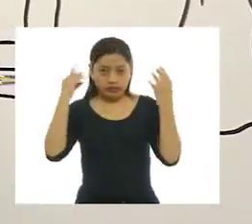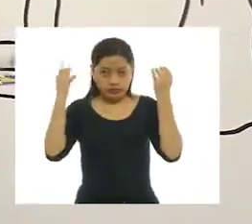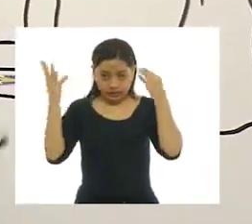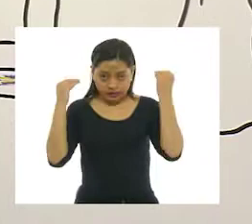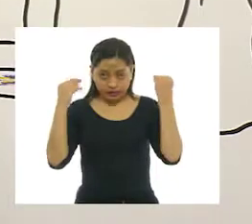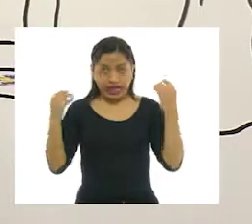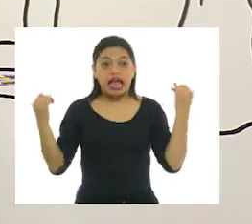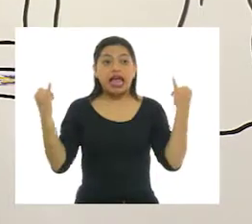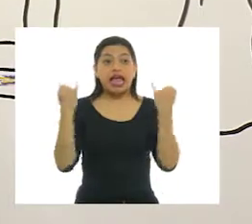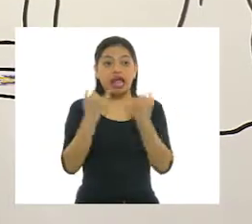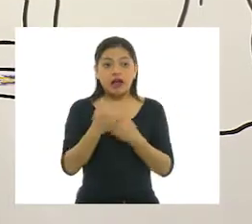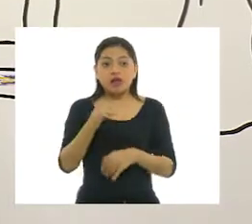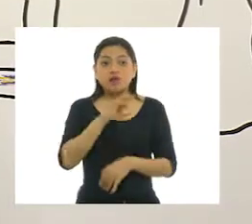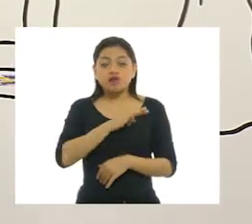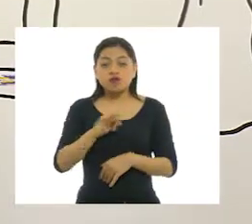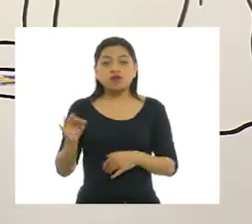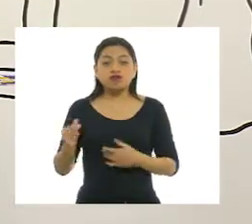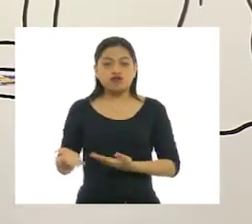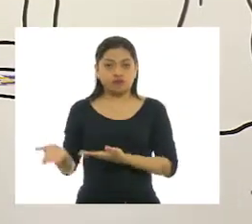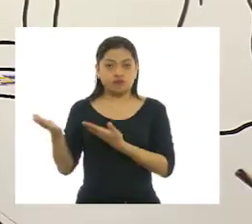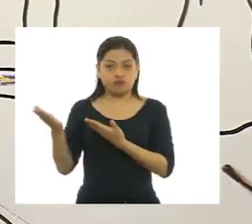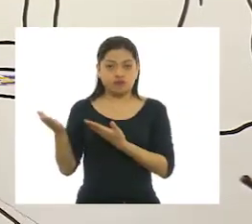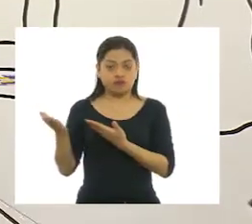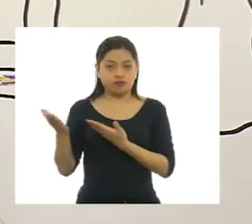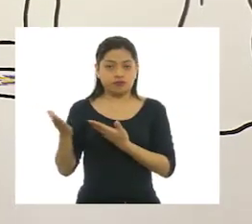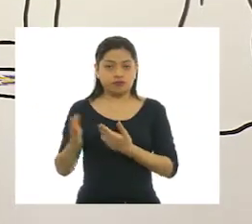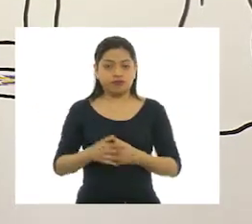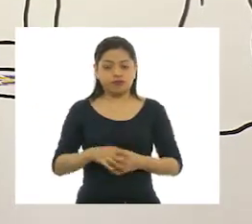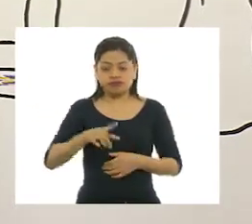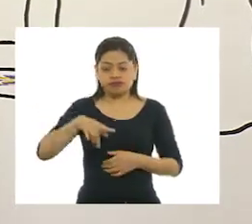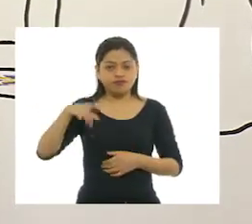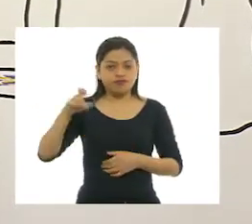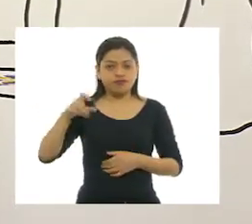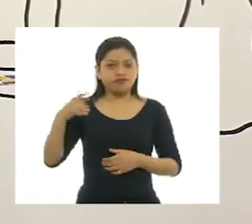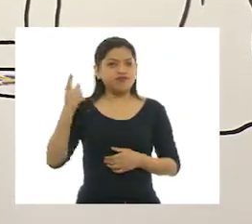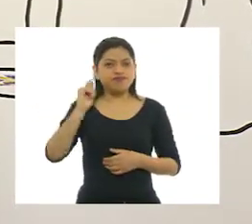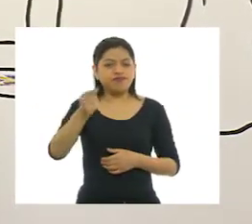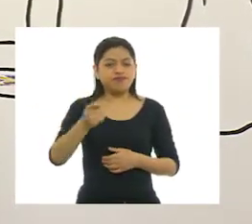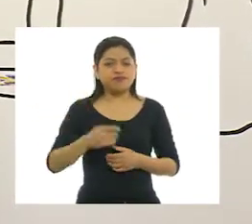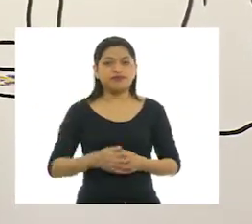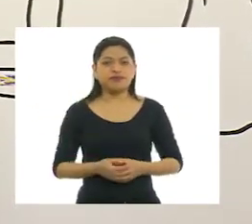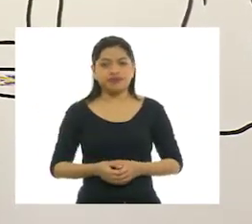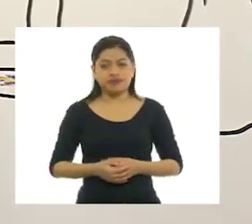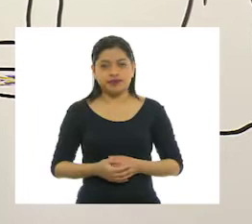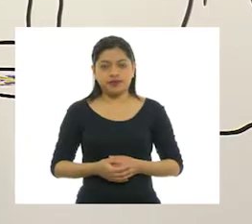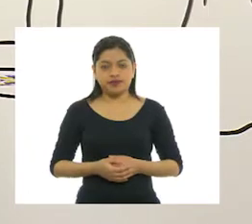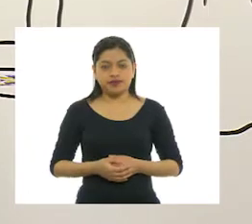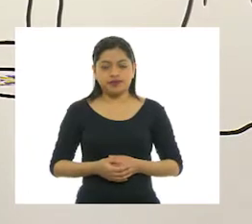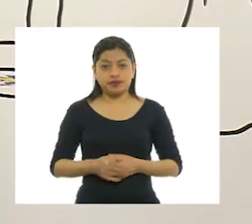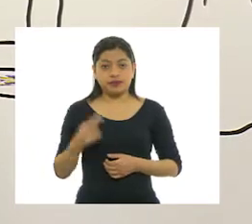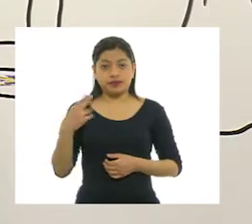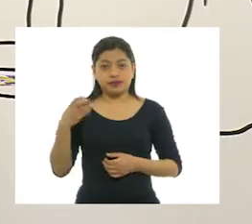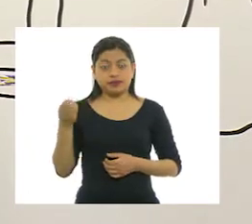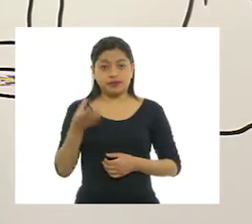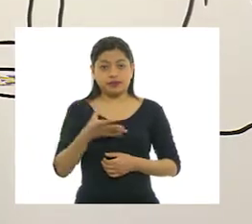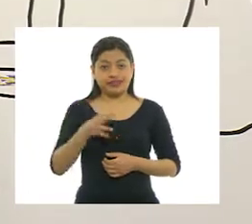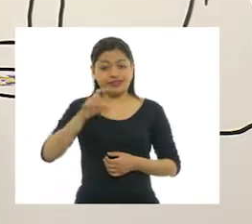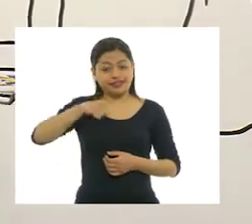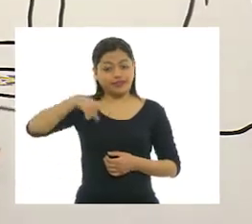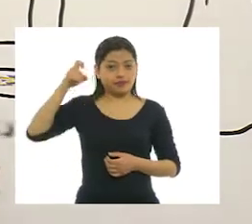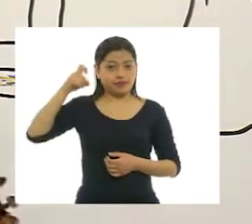violín es por medio de esto. ¿Y esto qué es? Se llama